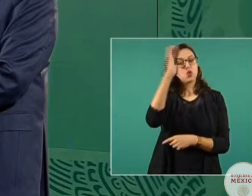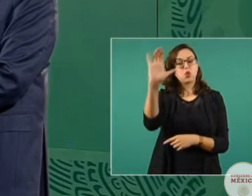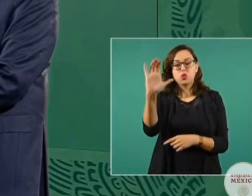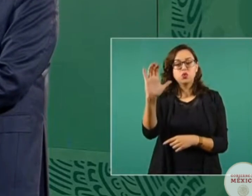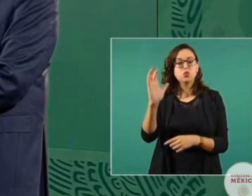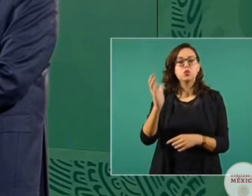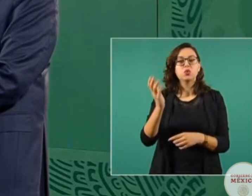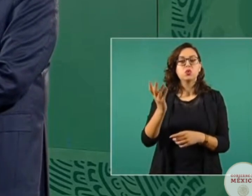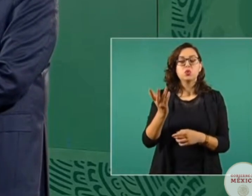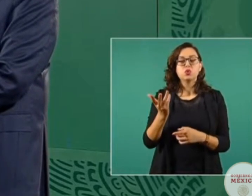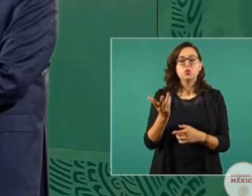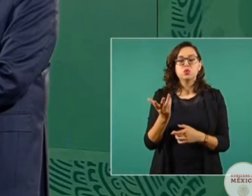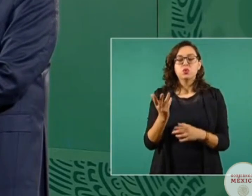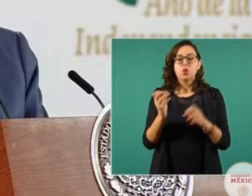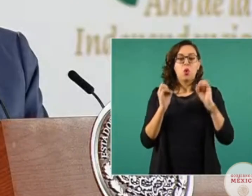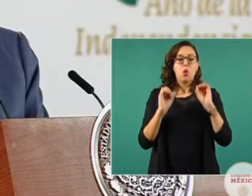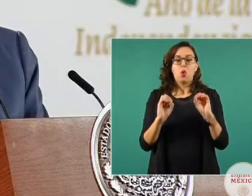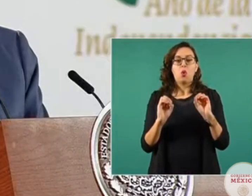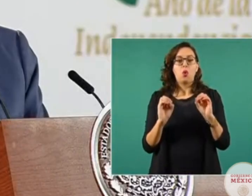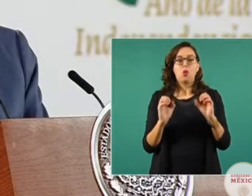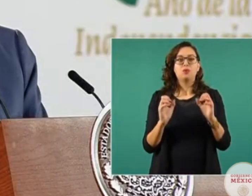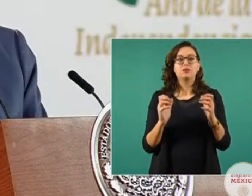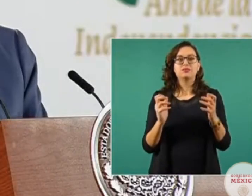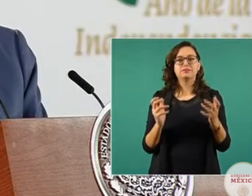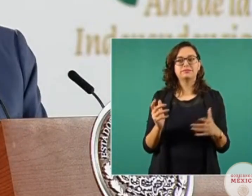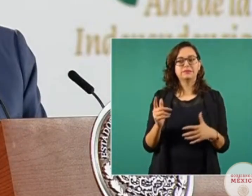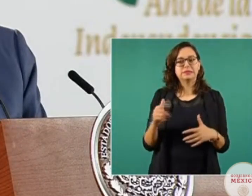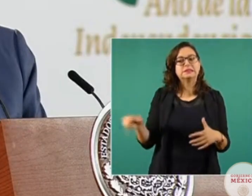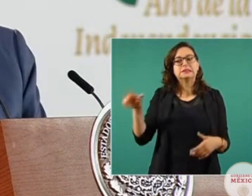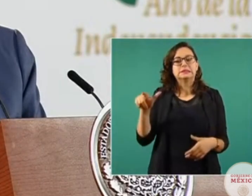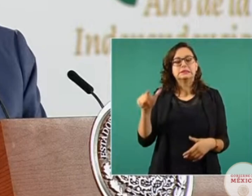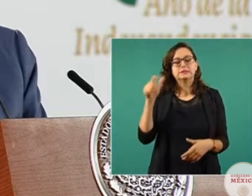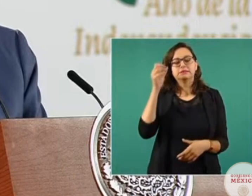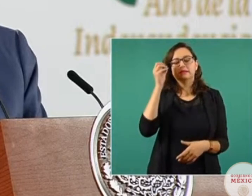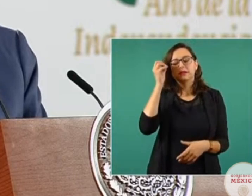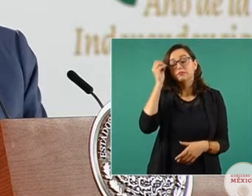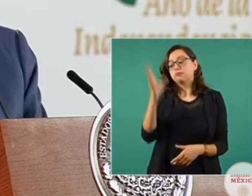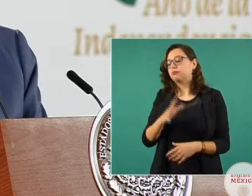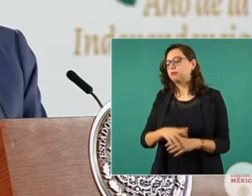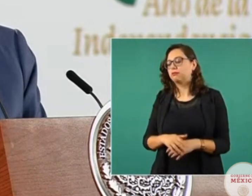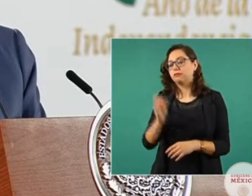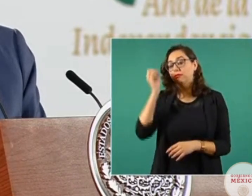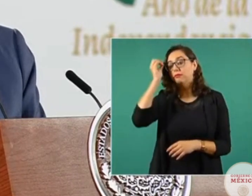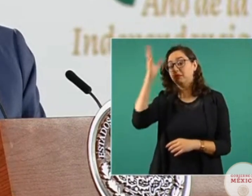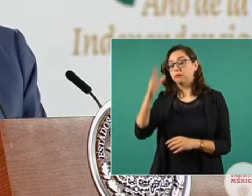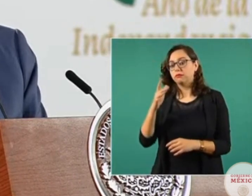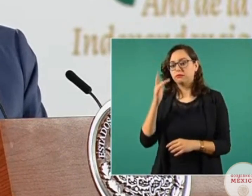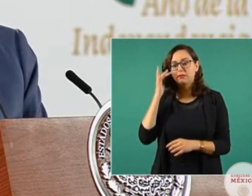o no quieren recordar, tienen amnesia,